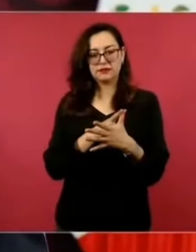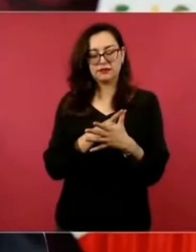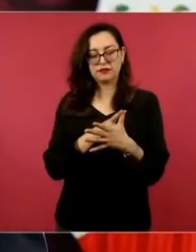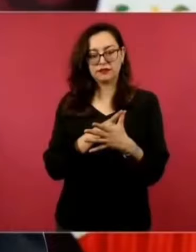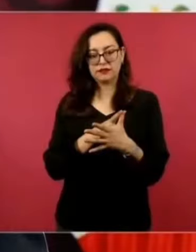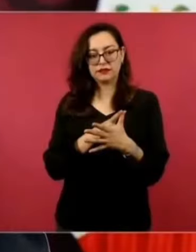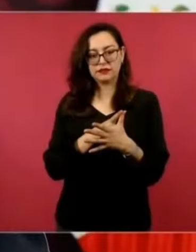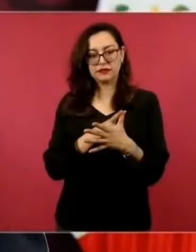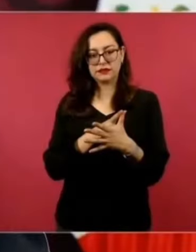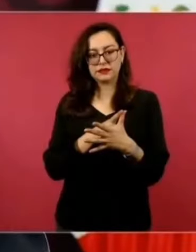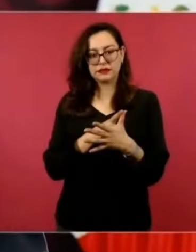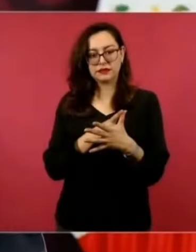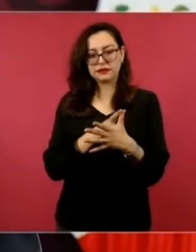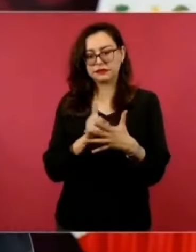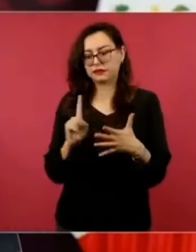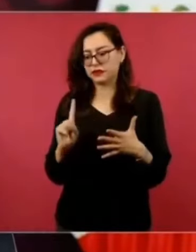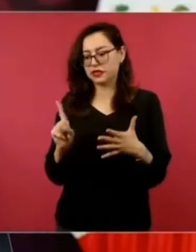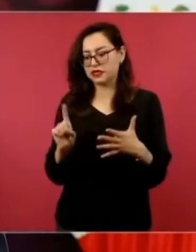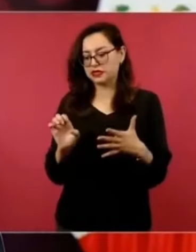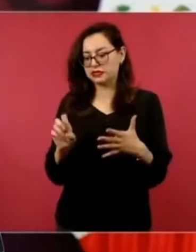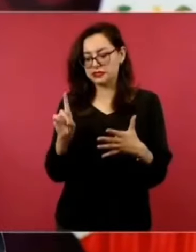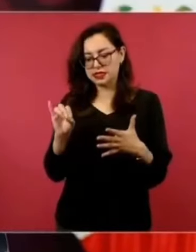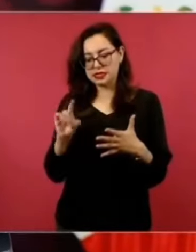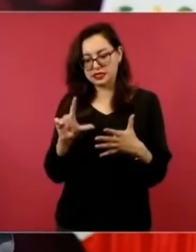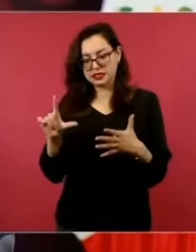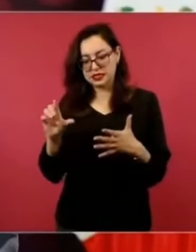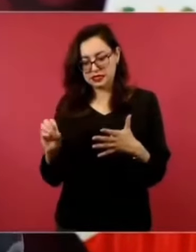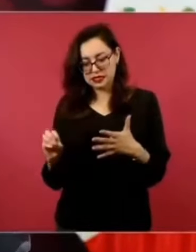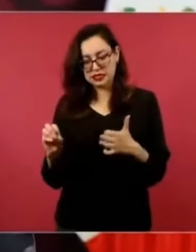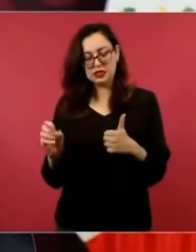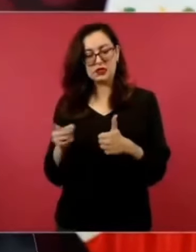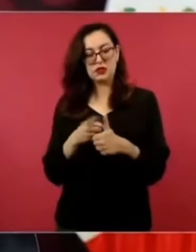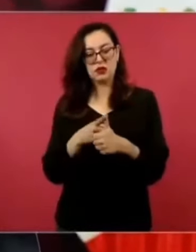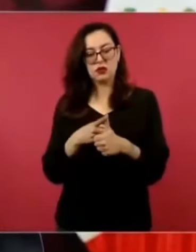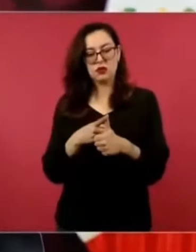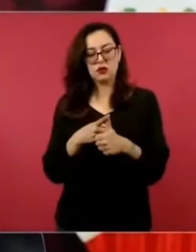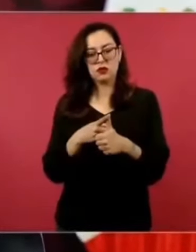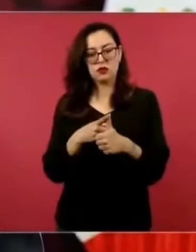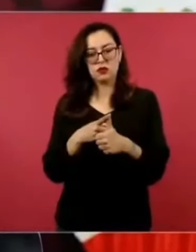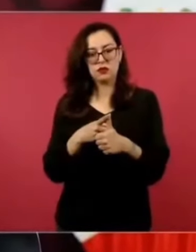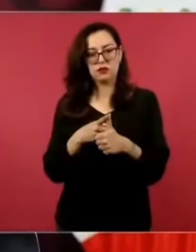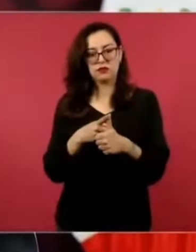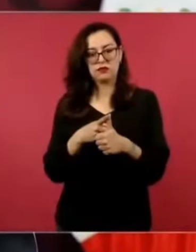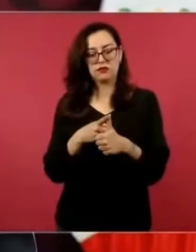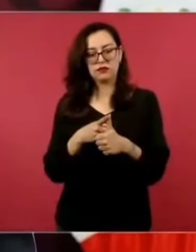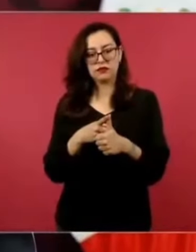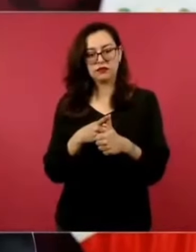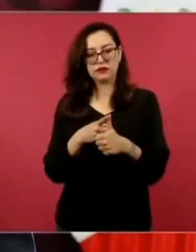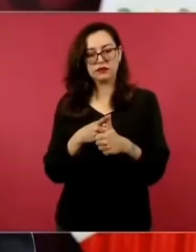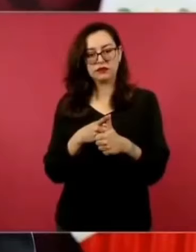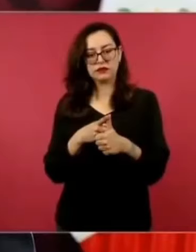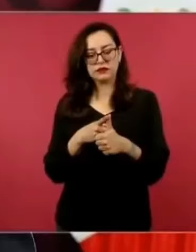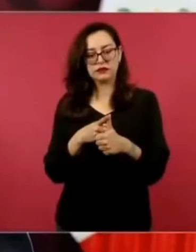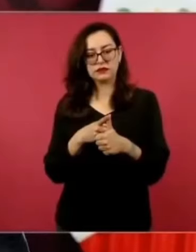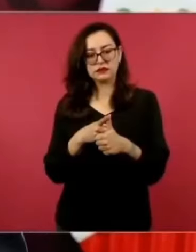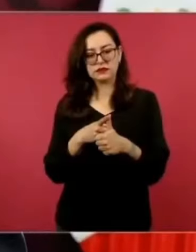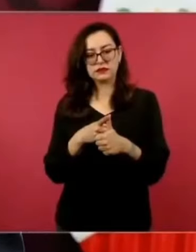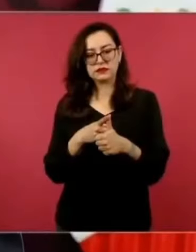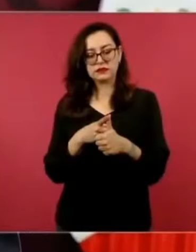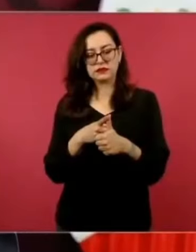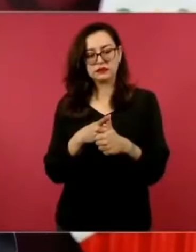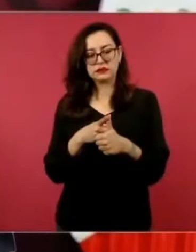gortar lo devaluó Ernesto Cedillo lo